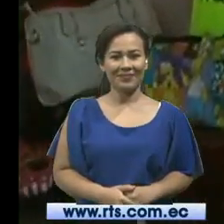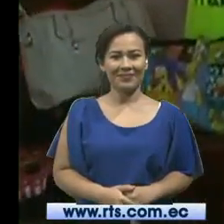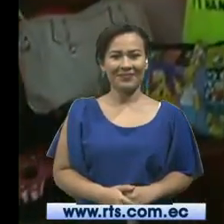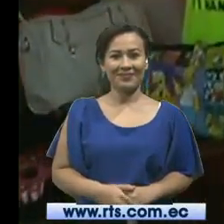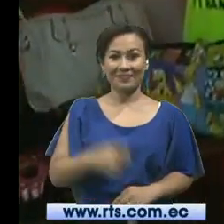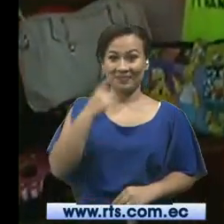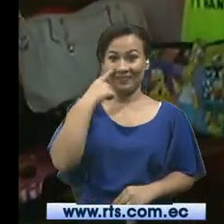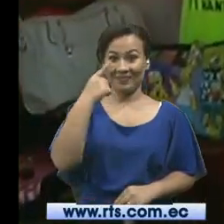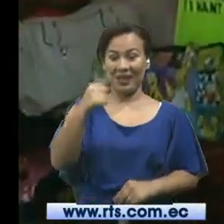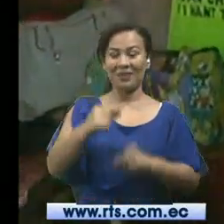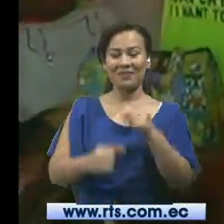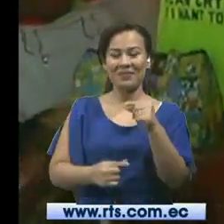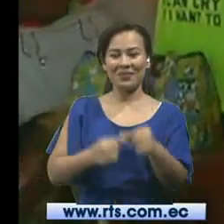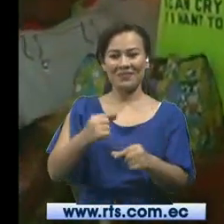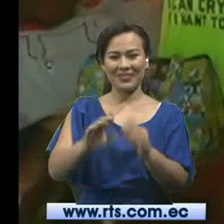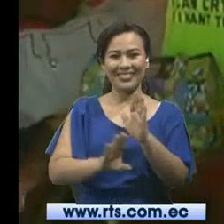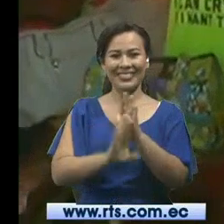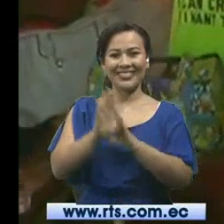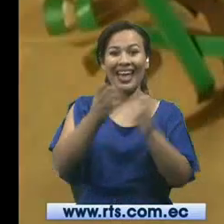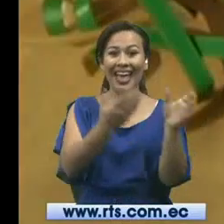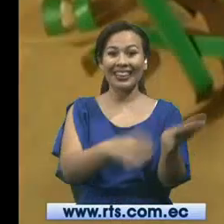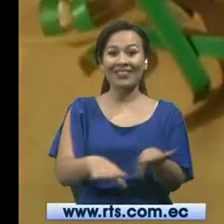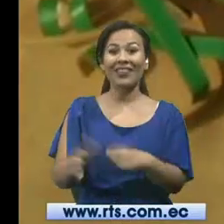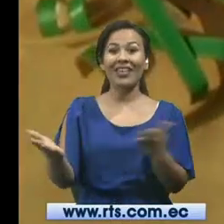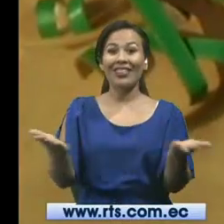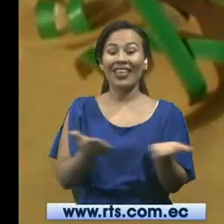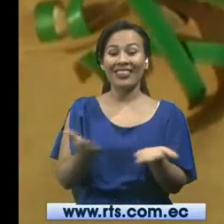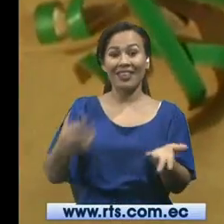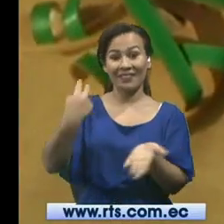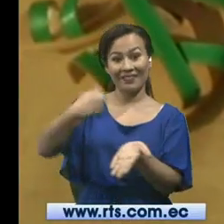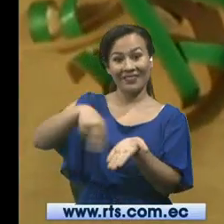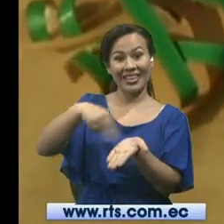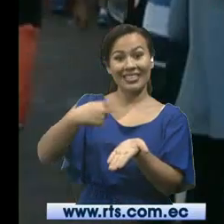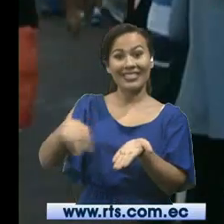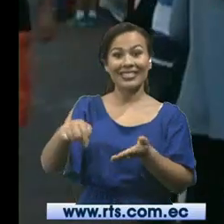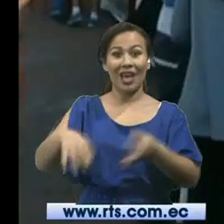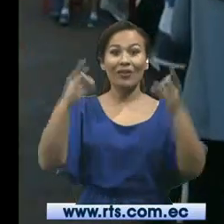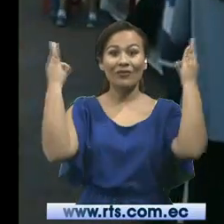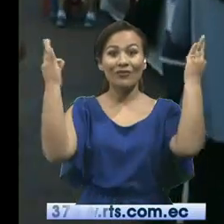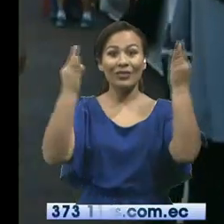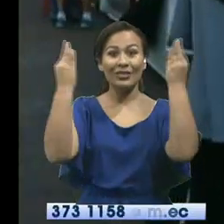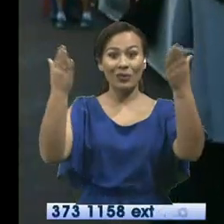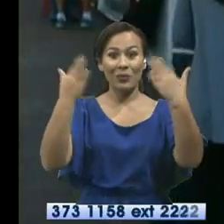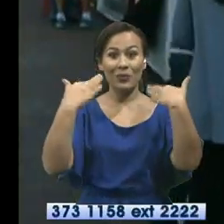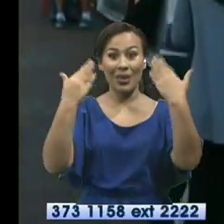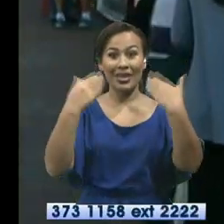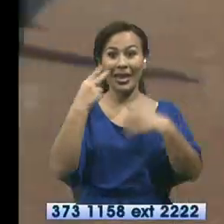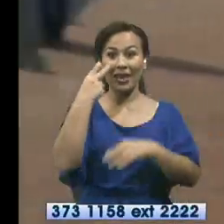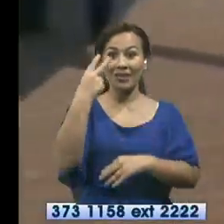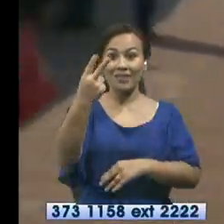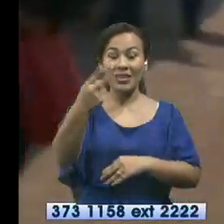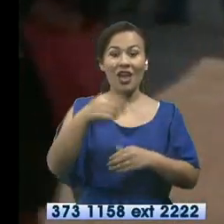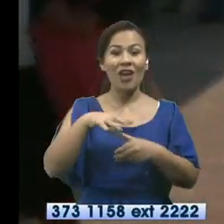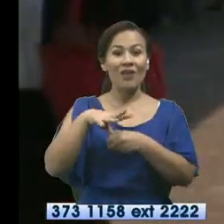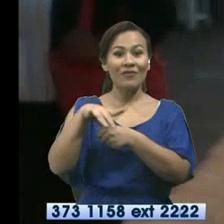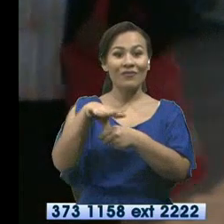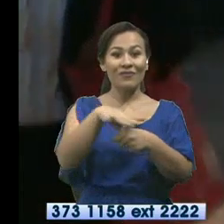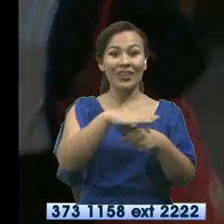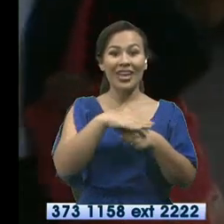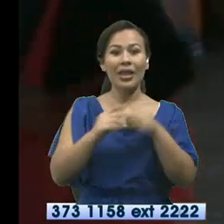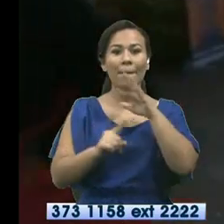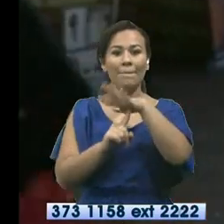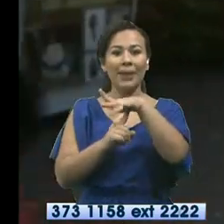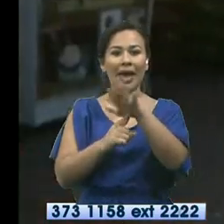De a poco se levanta uno de los eventos que se llevará a cabo por las festividades de la Fundación de Guayaquil. Se trata de la Feria Parque Samanes, en